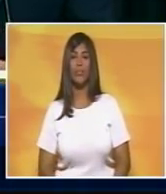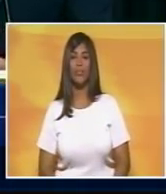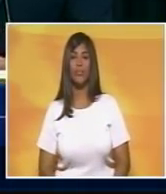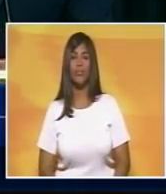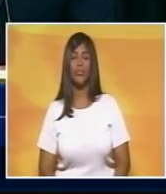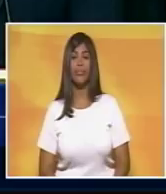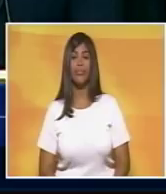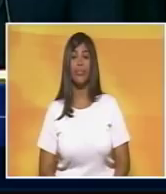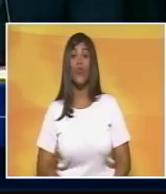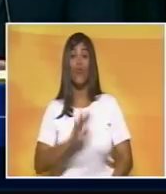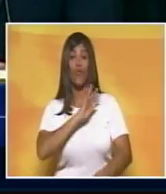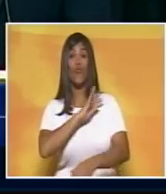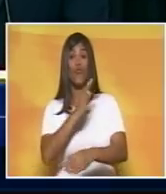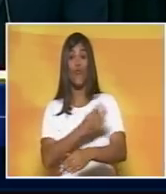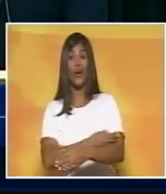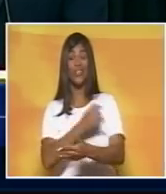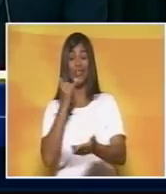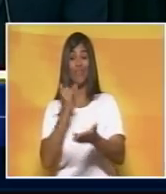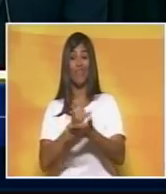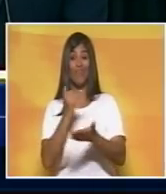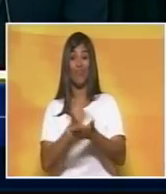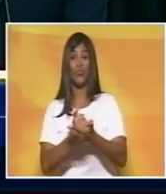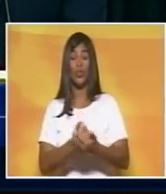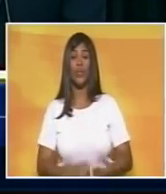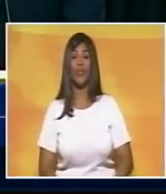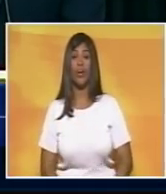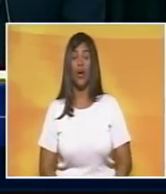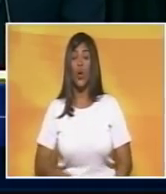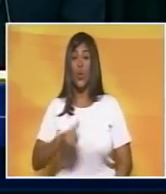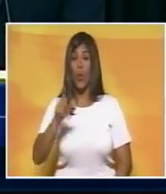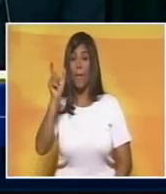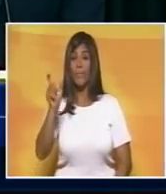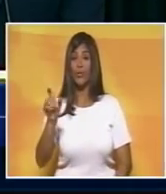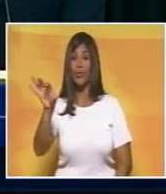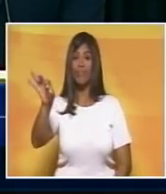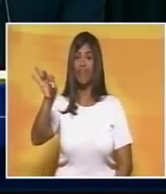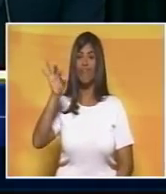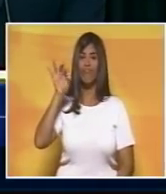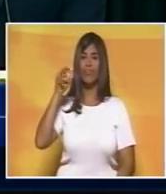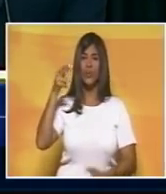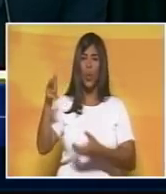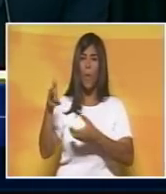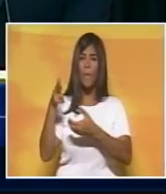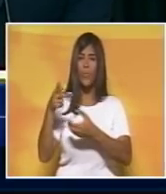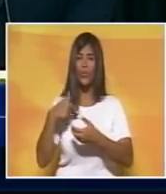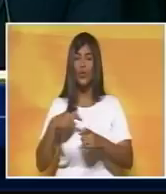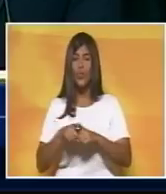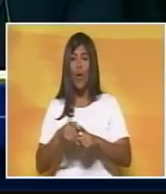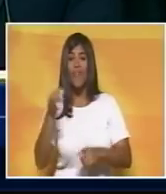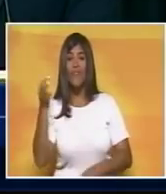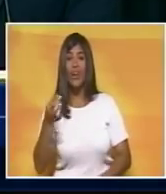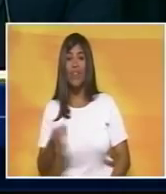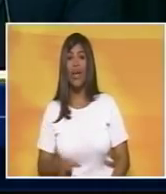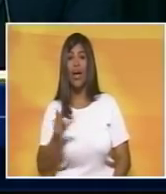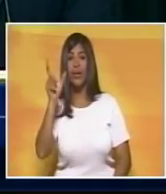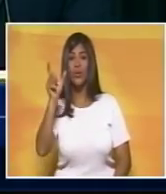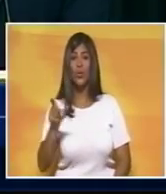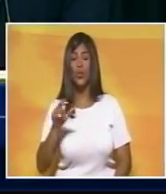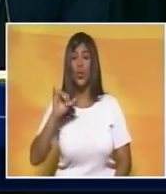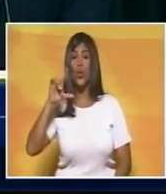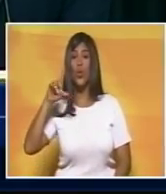tan bárbaro que hasta un sicario de la verdad, un sicario de la dignidad, que es el señor Luis